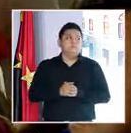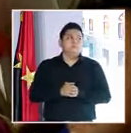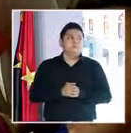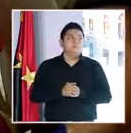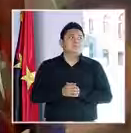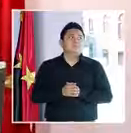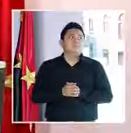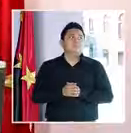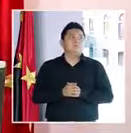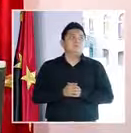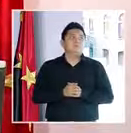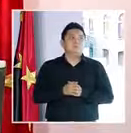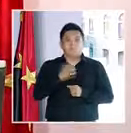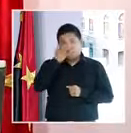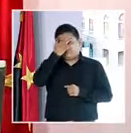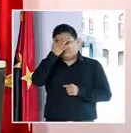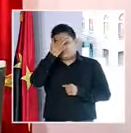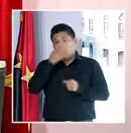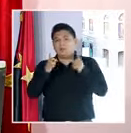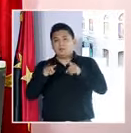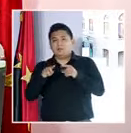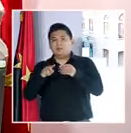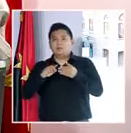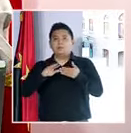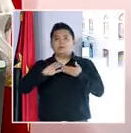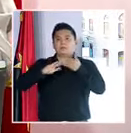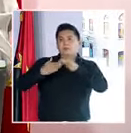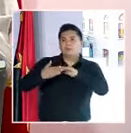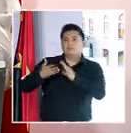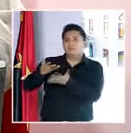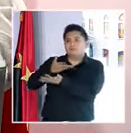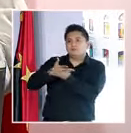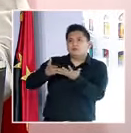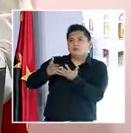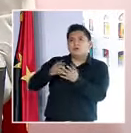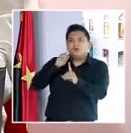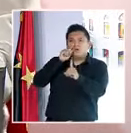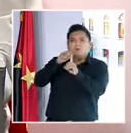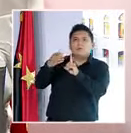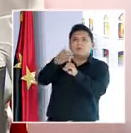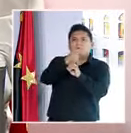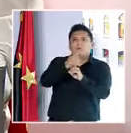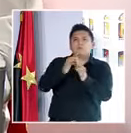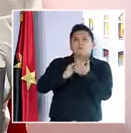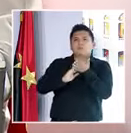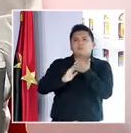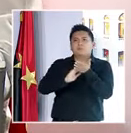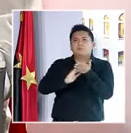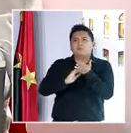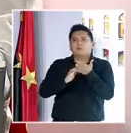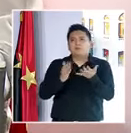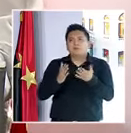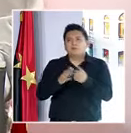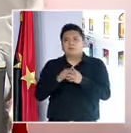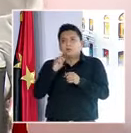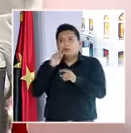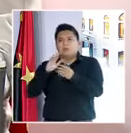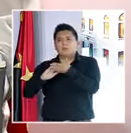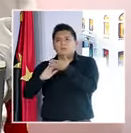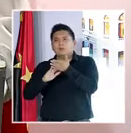con el concurso también de la comunidad, se logró no solo resolver el problema que tenía el municipio de